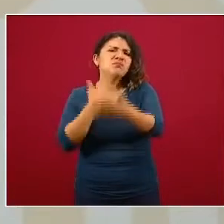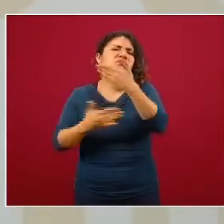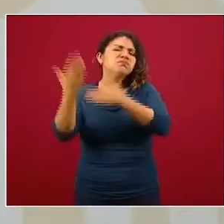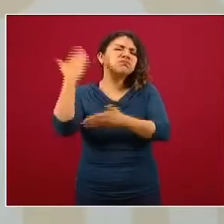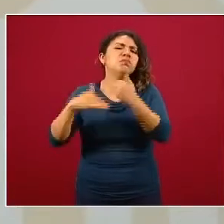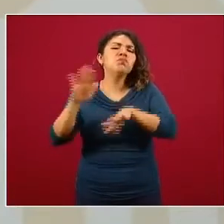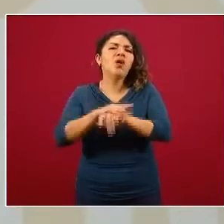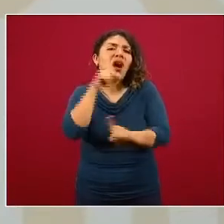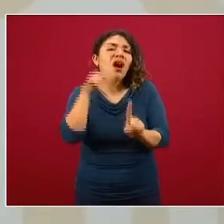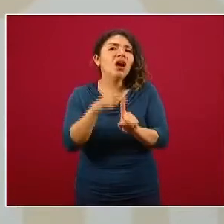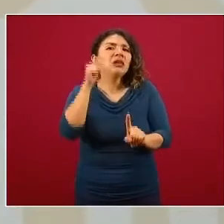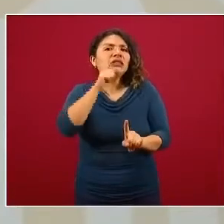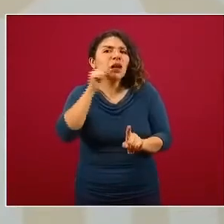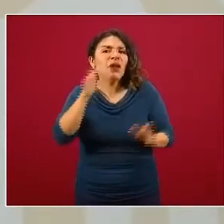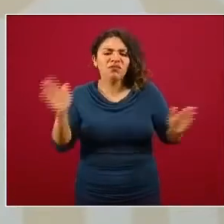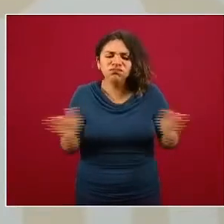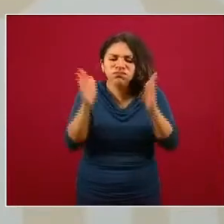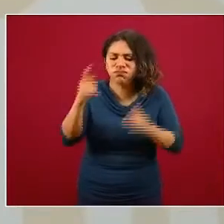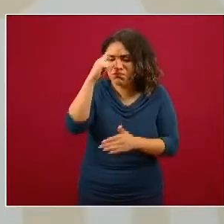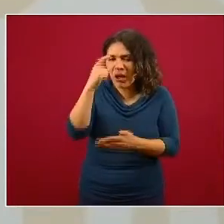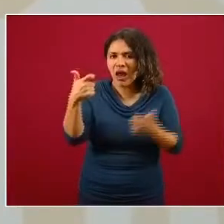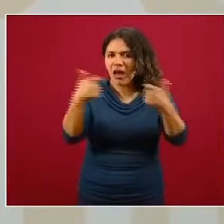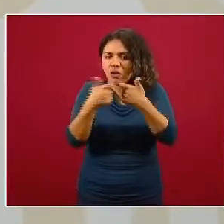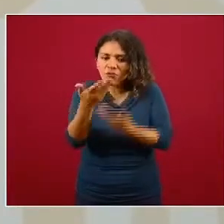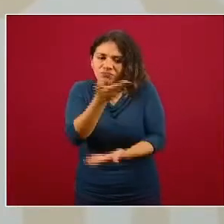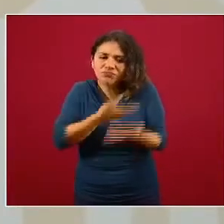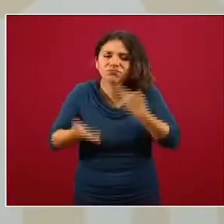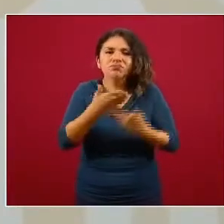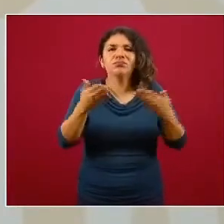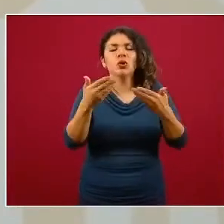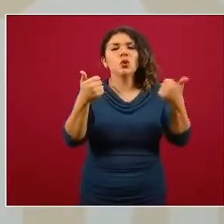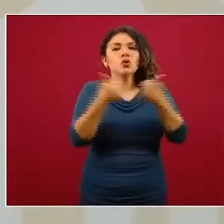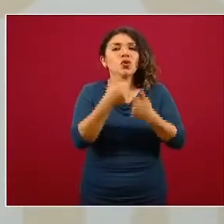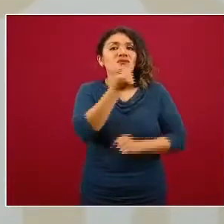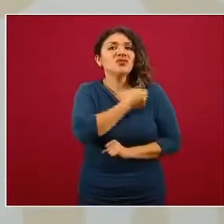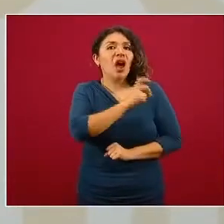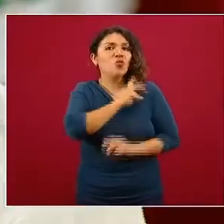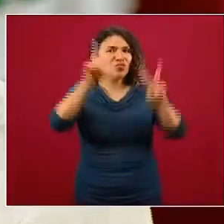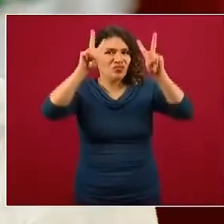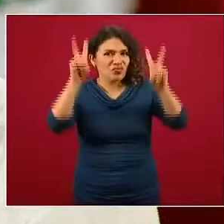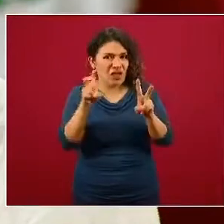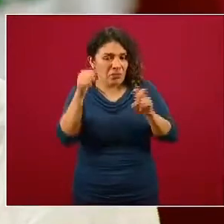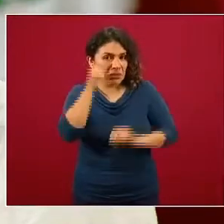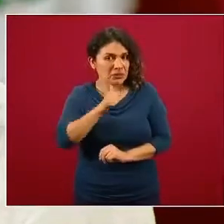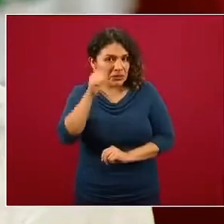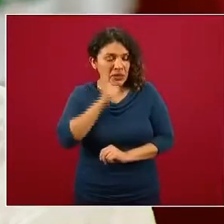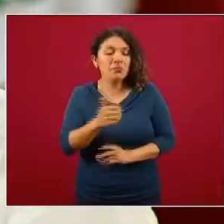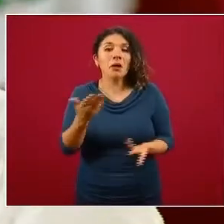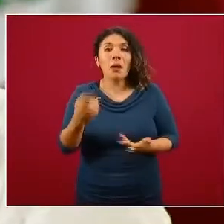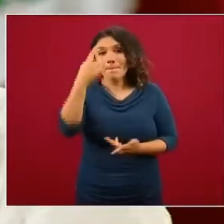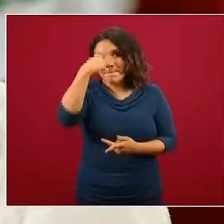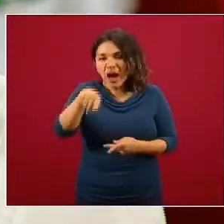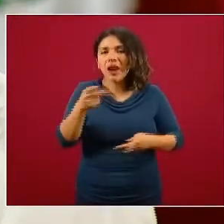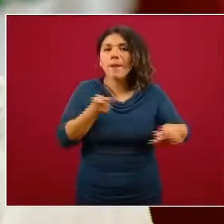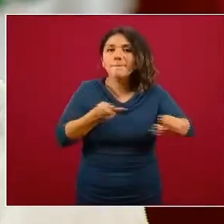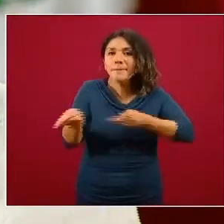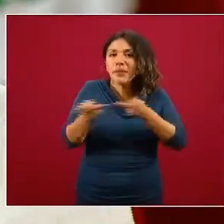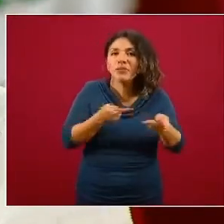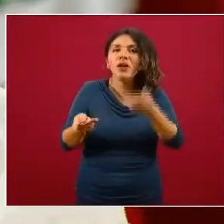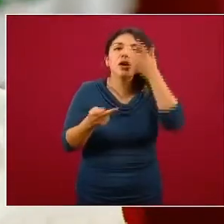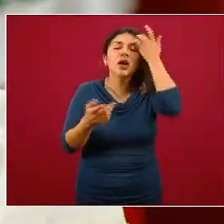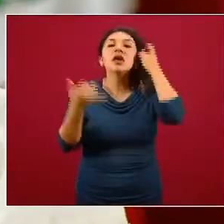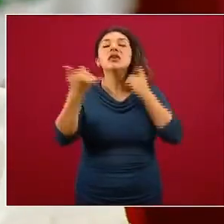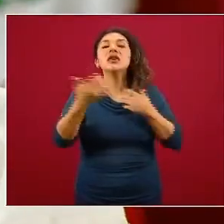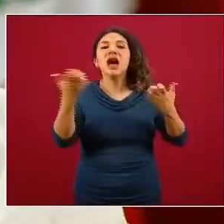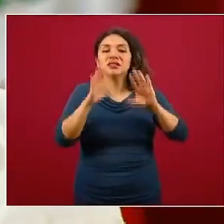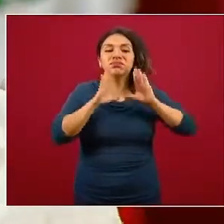sido una promotora de la colaboración binacional en materia de salud y en la preparación y